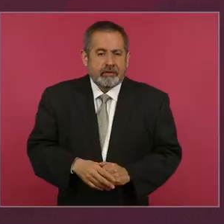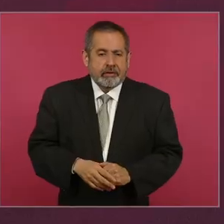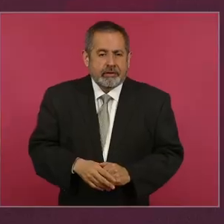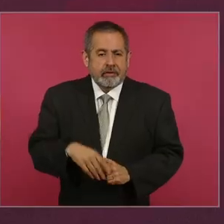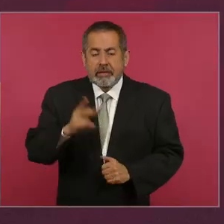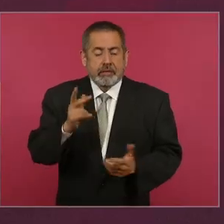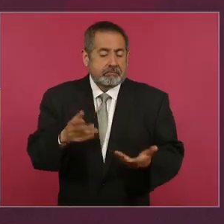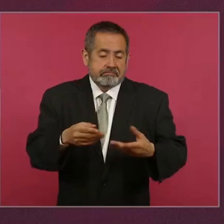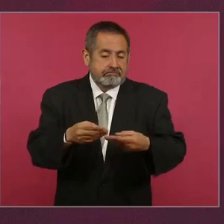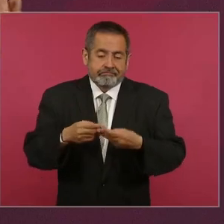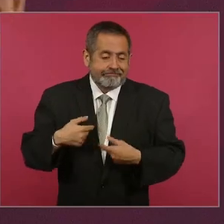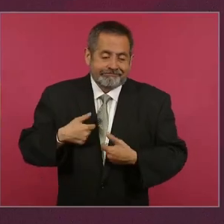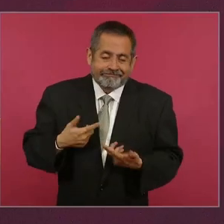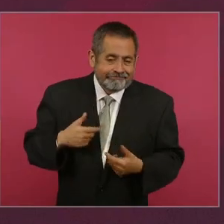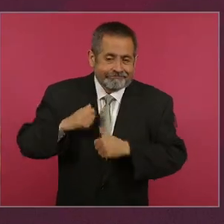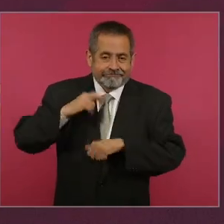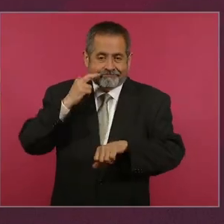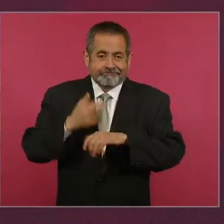Pero